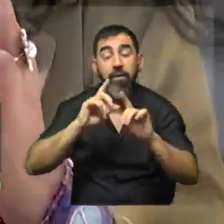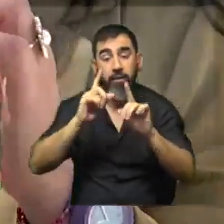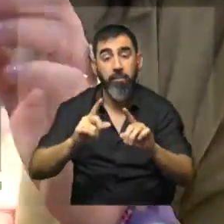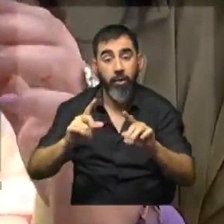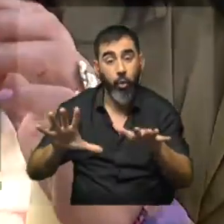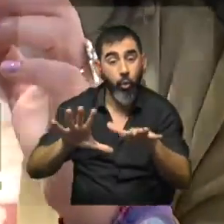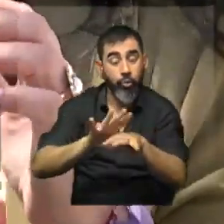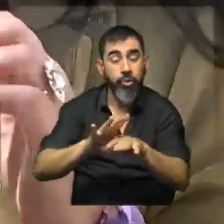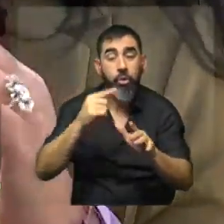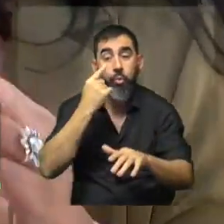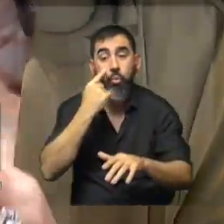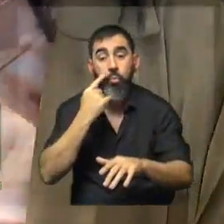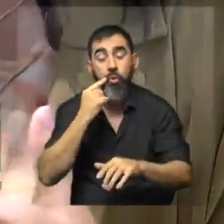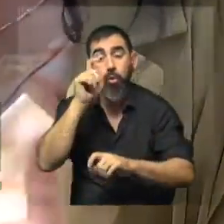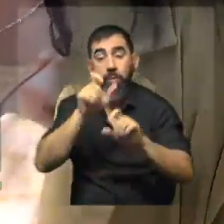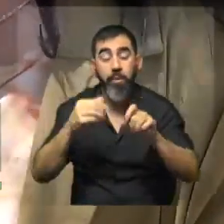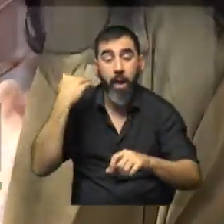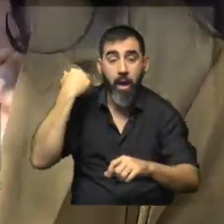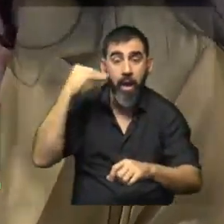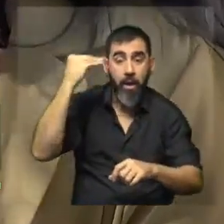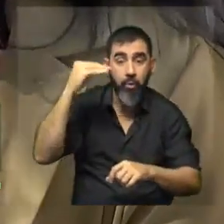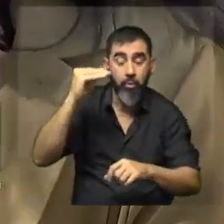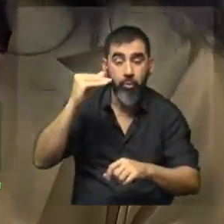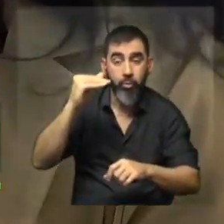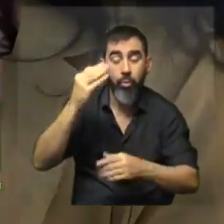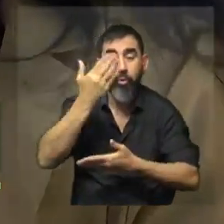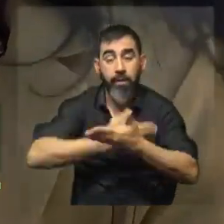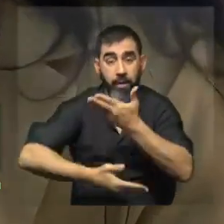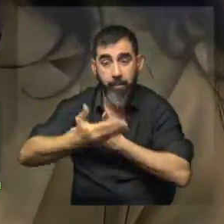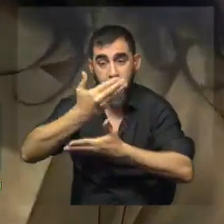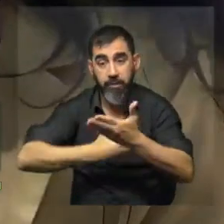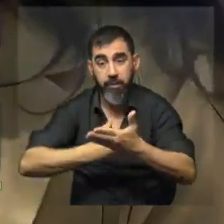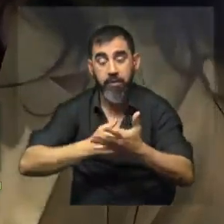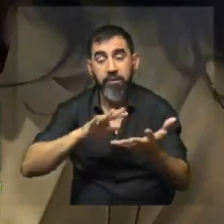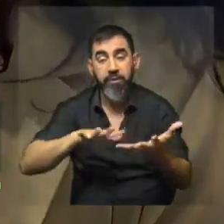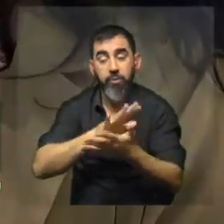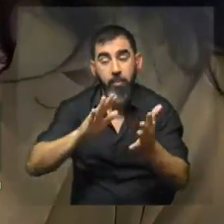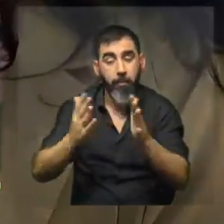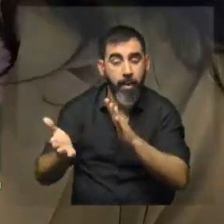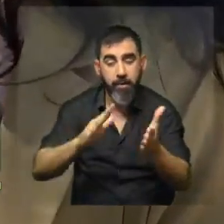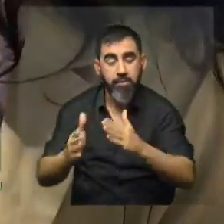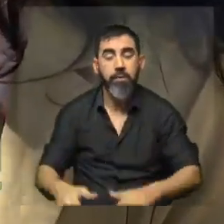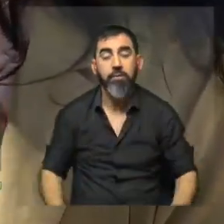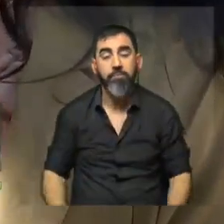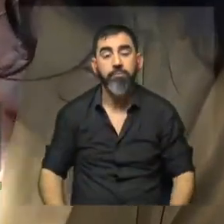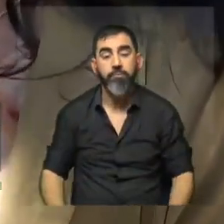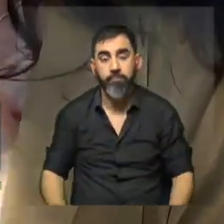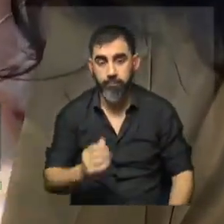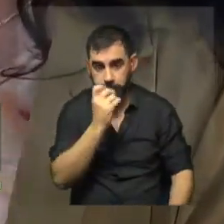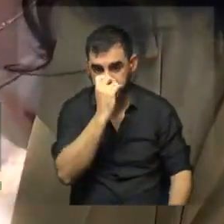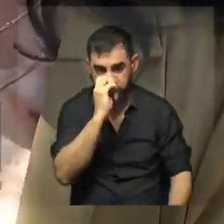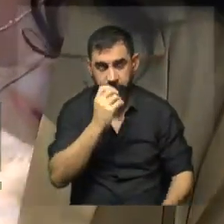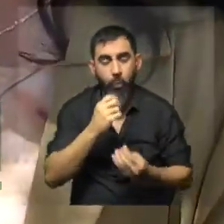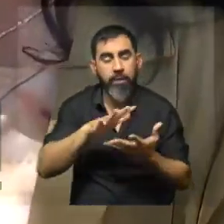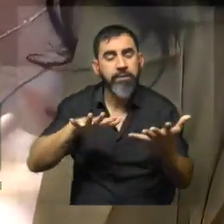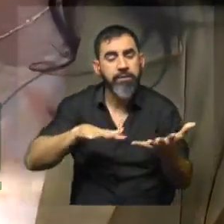coincide mucho con la cifra de personas adultas mayores que tenemos y con discapacidad que viven una situación similar. ¿Cuál es la realidad que ha tenido